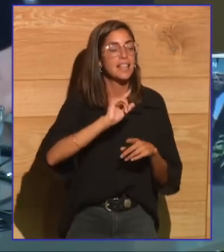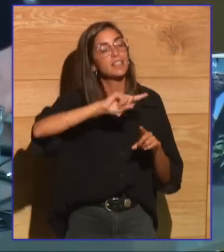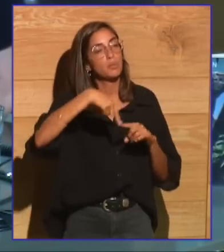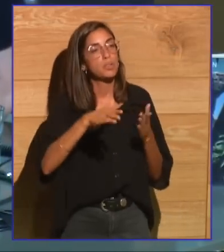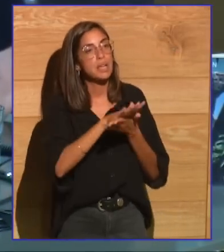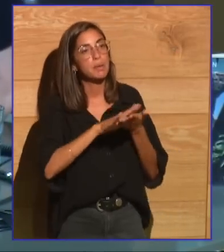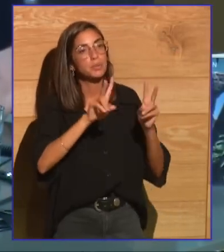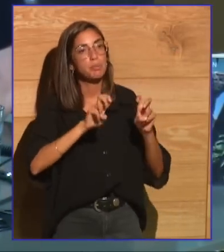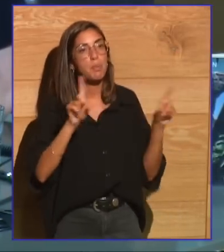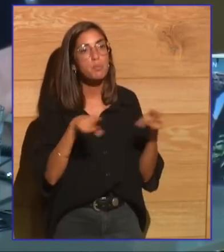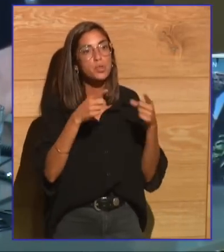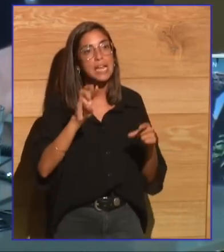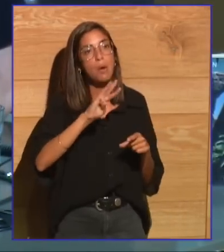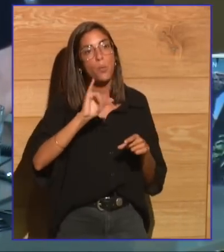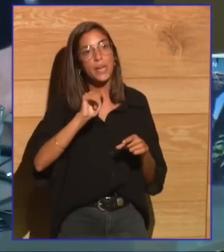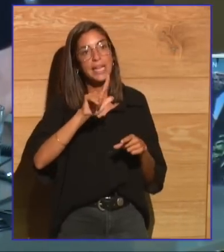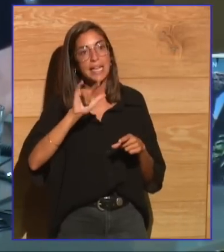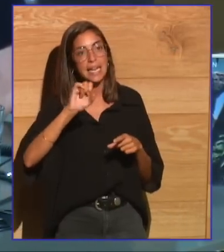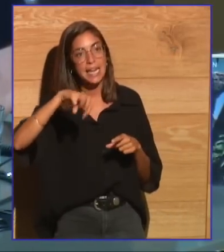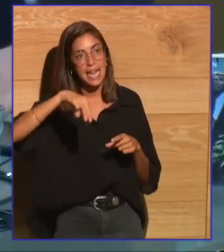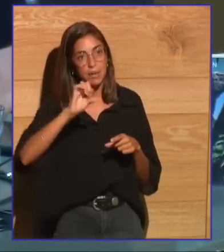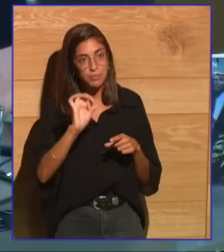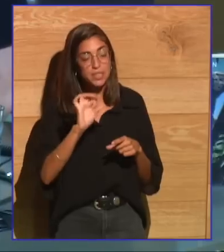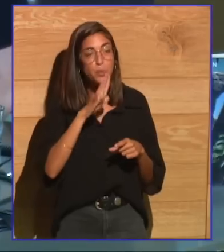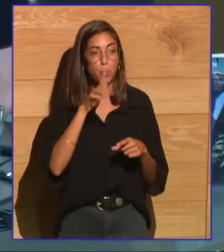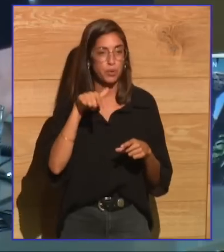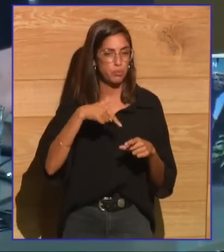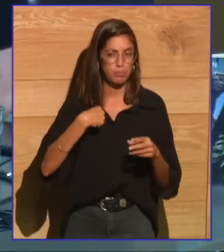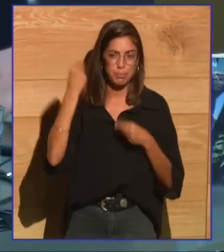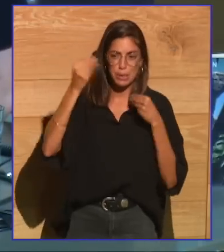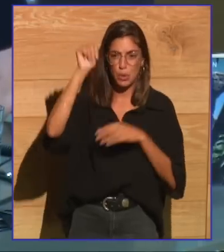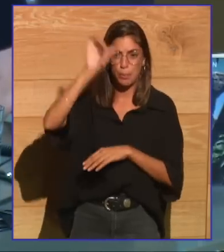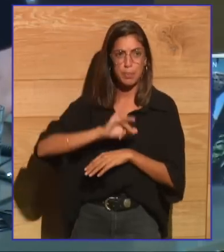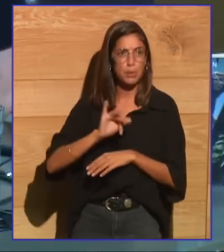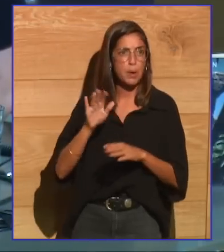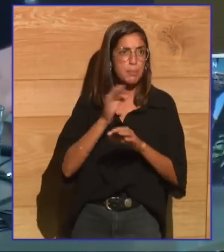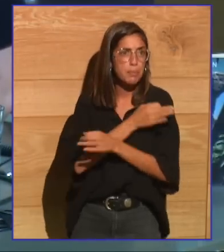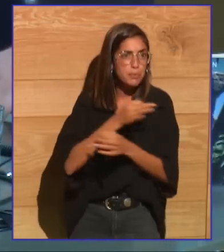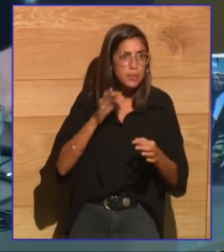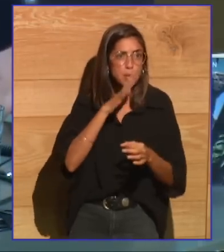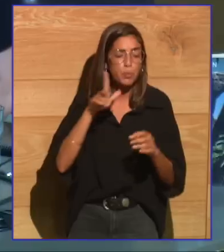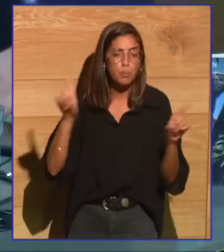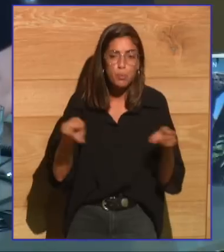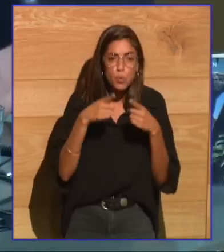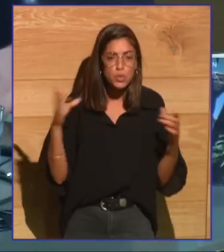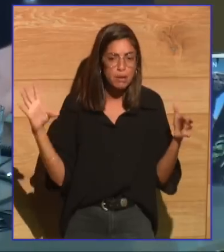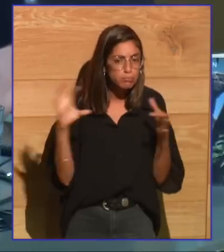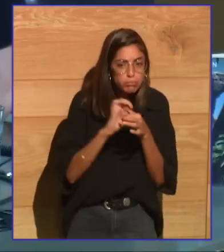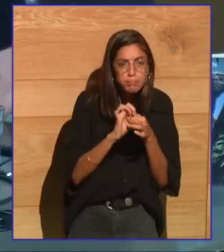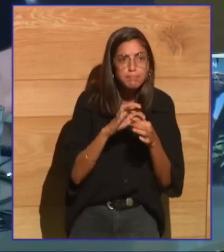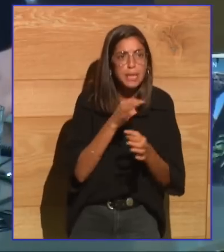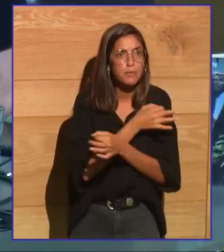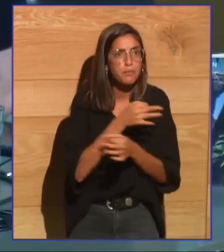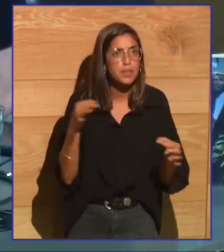hablando de la película pero es absolutamente perfecto en ese sentido es una especie de sinfonía única que va definiendo las cosas con una